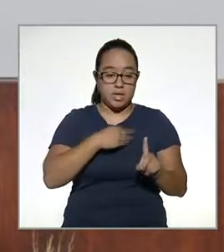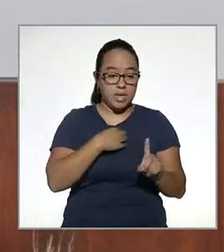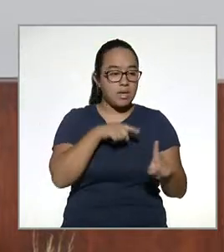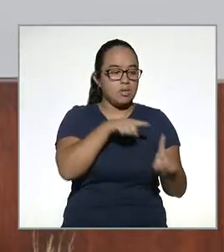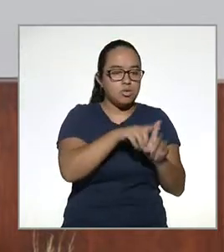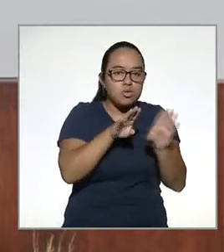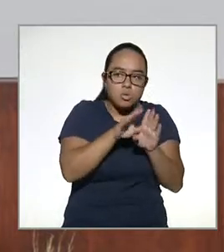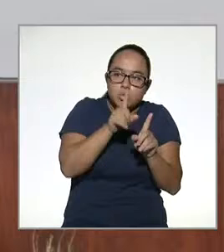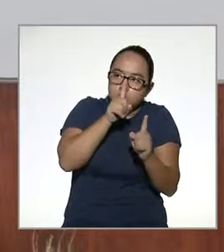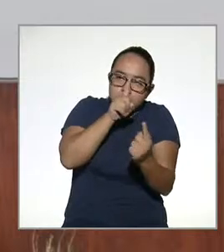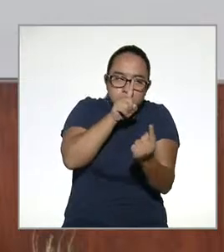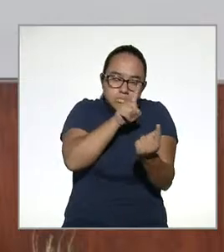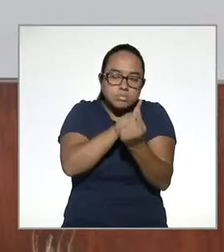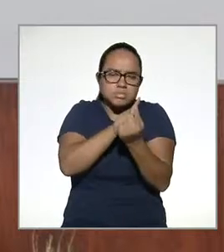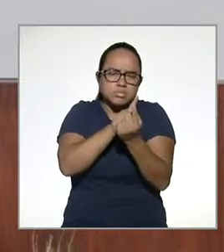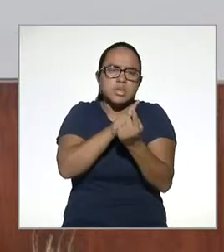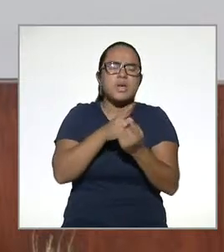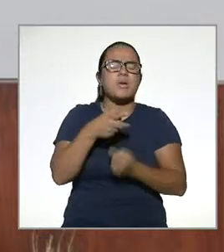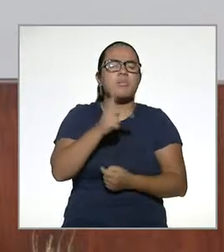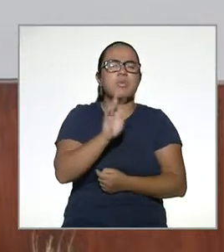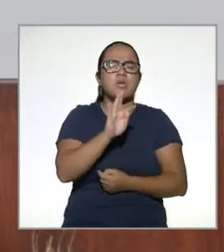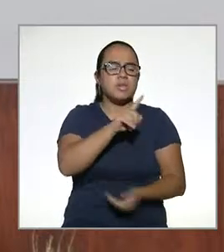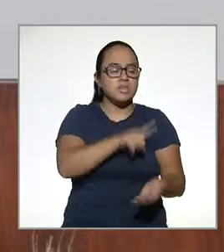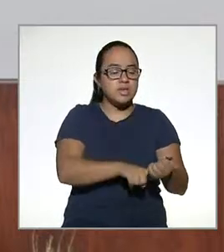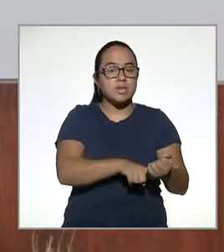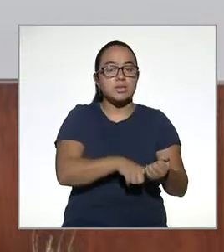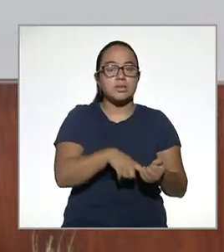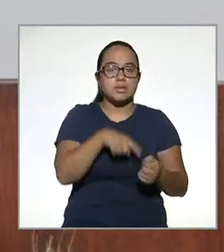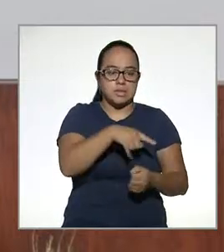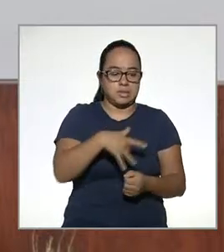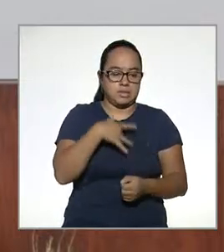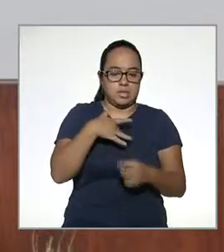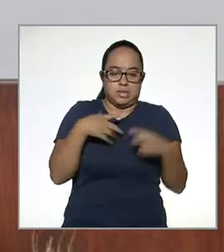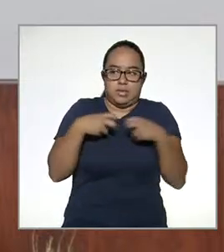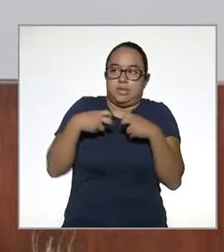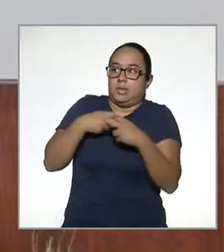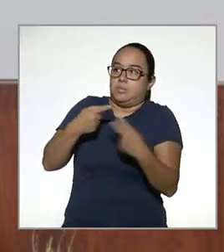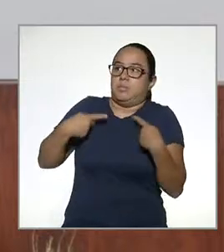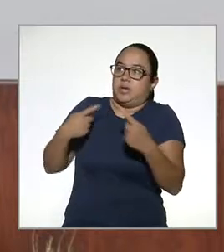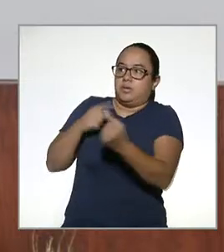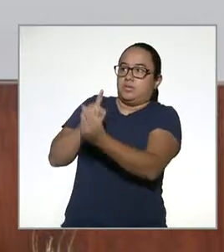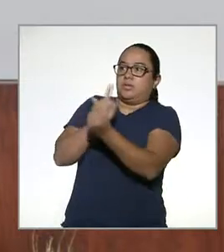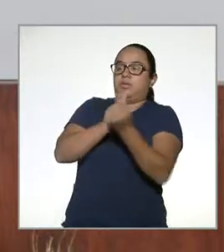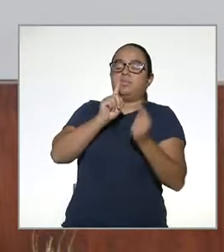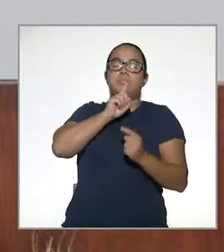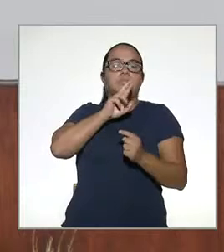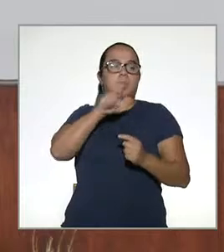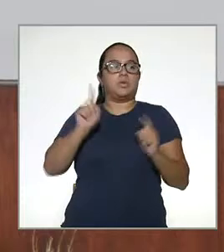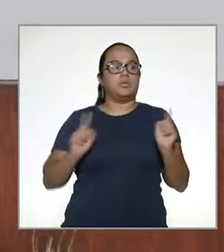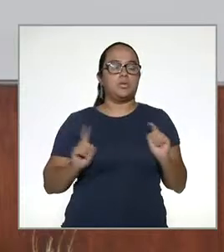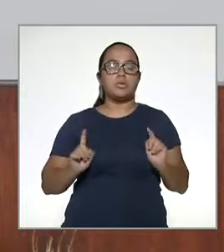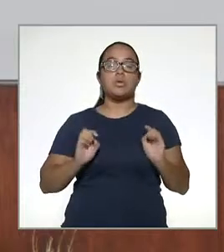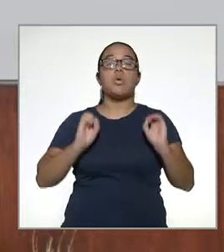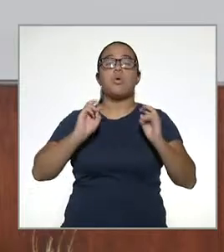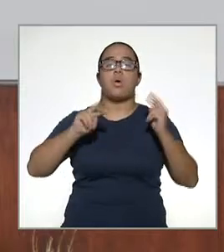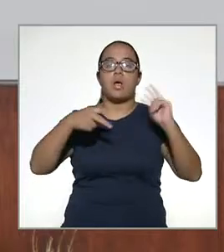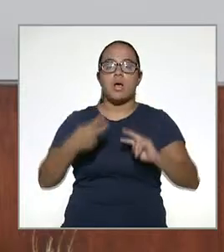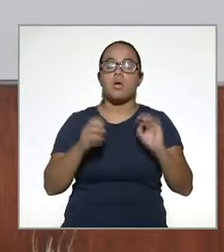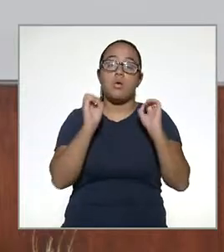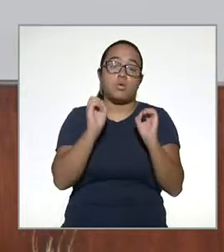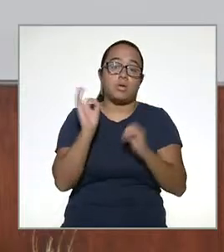introvertidos cuando a lo mejor en realidad lo que tienen es una ansiedad social. O al revés, están teniendo miedo de